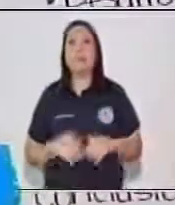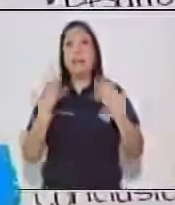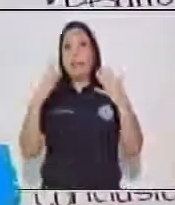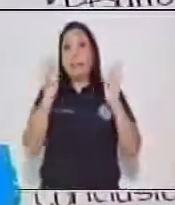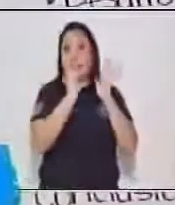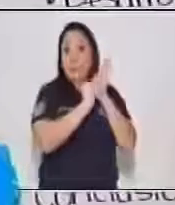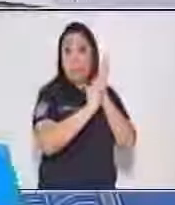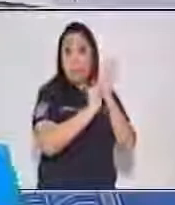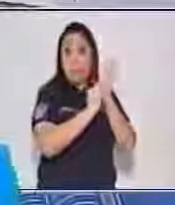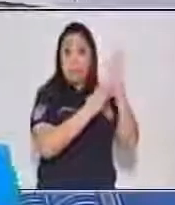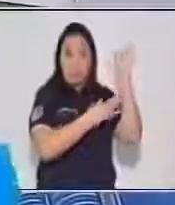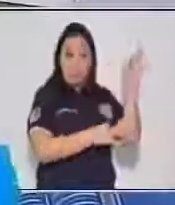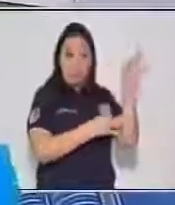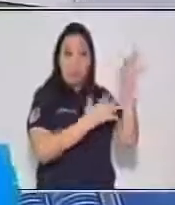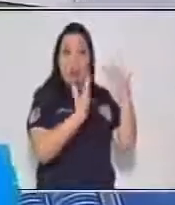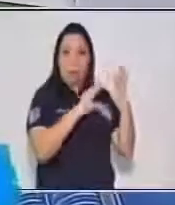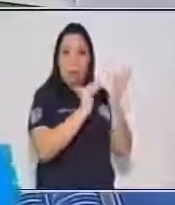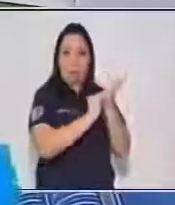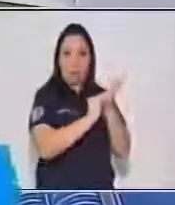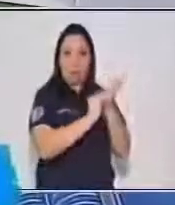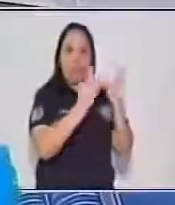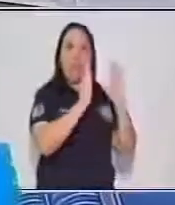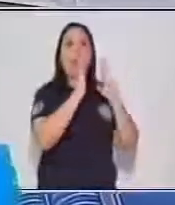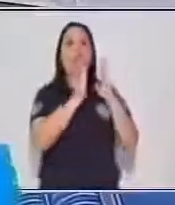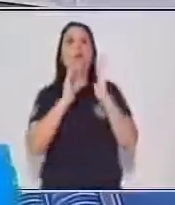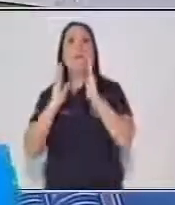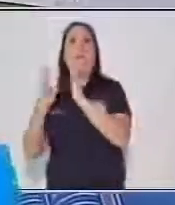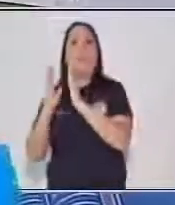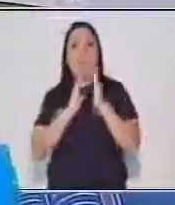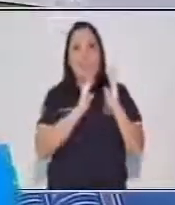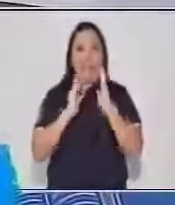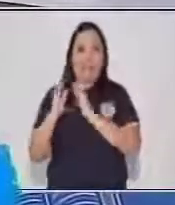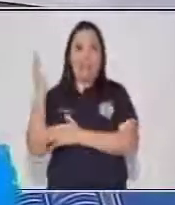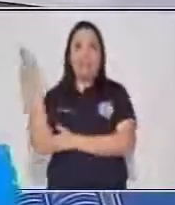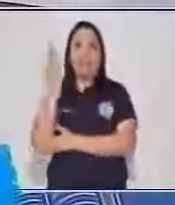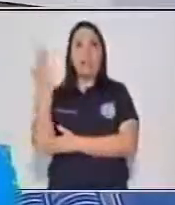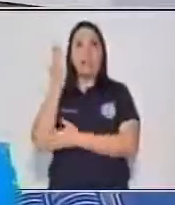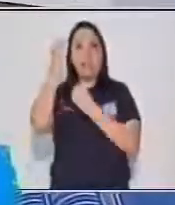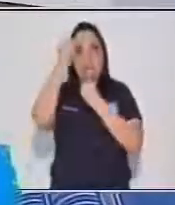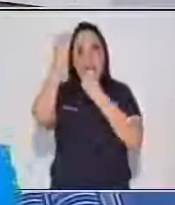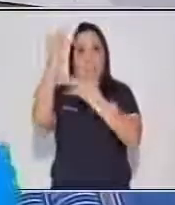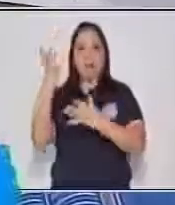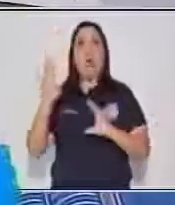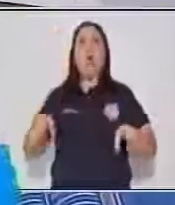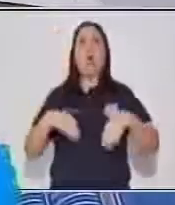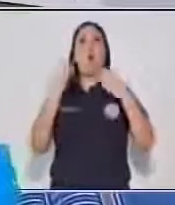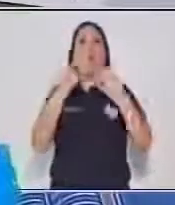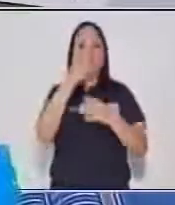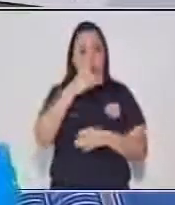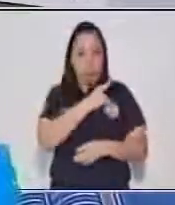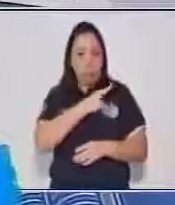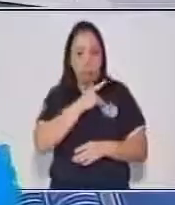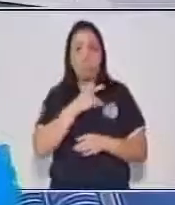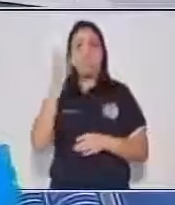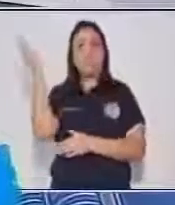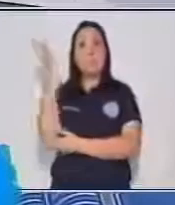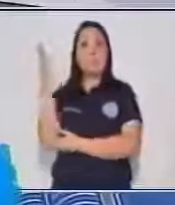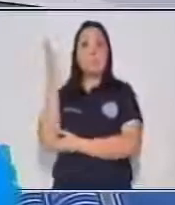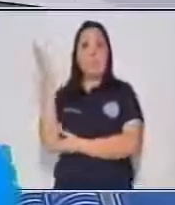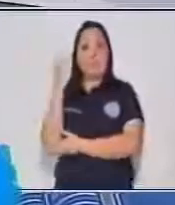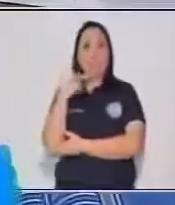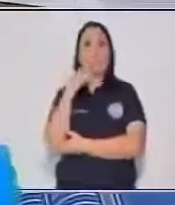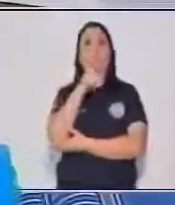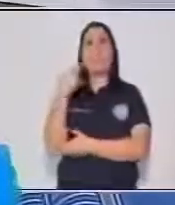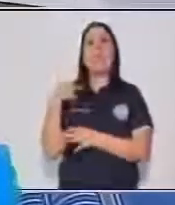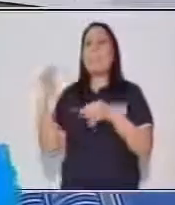borrador, vas a realizar el orden de la información. ¿Cómo deseas tú exponerla y darla a conocer? ¿Qué